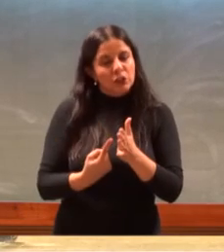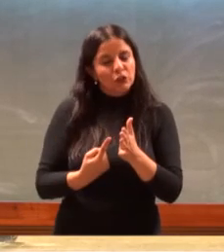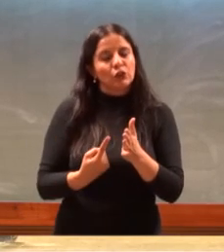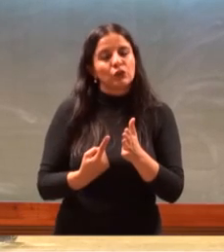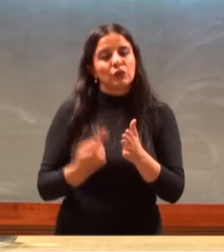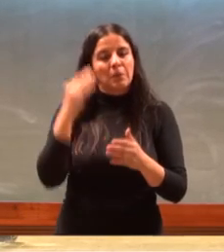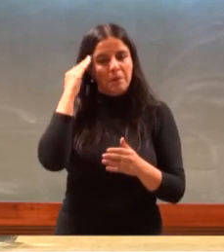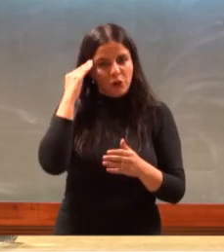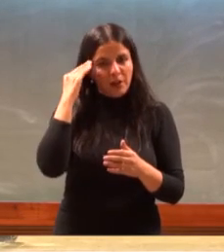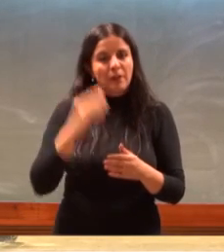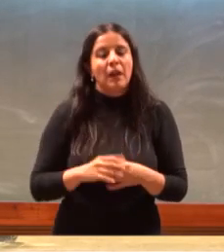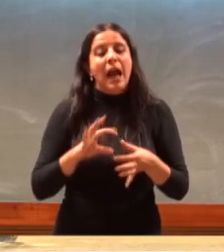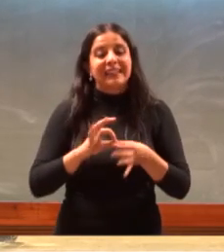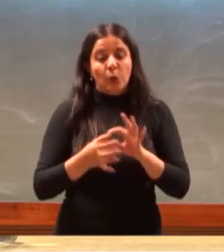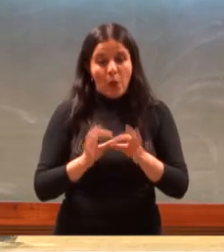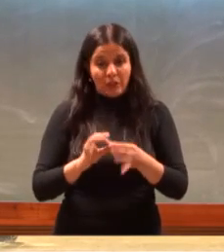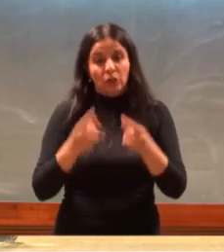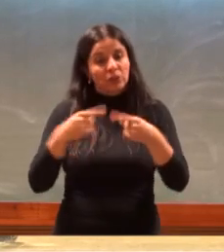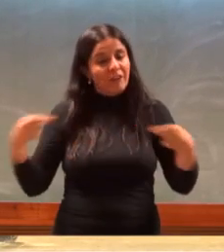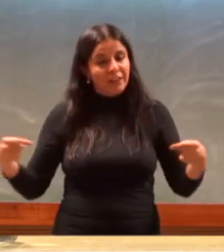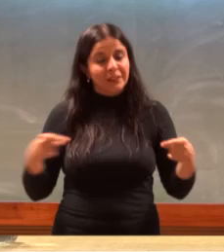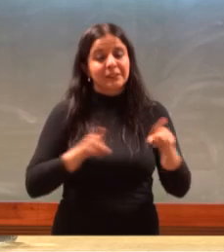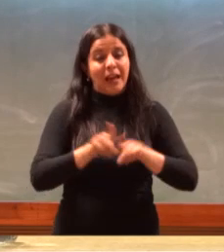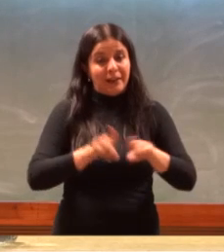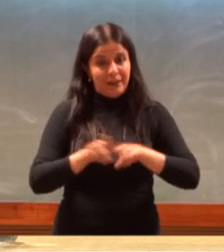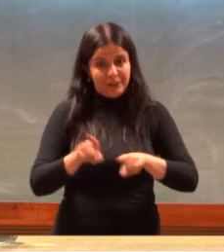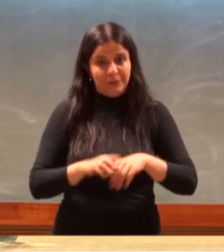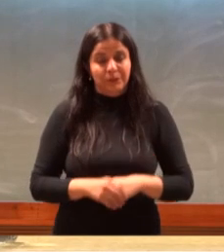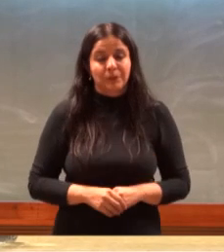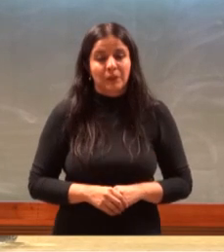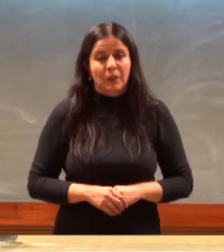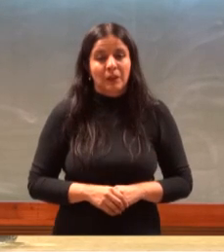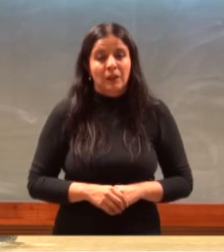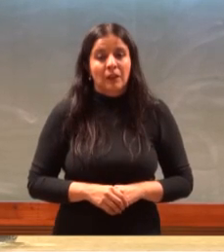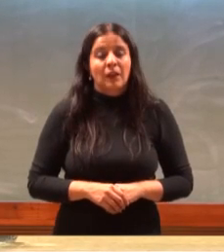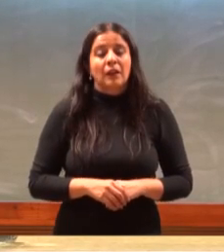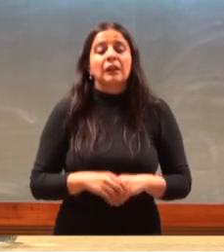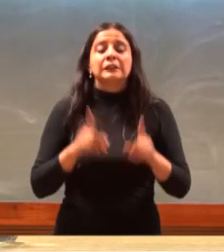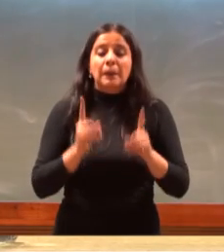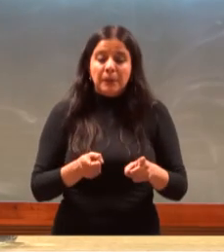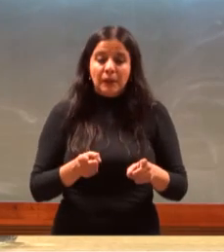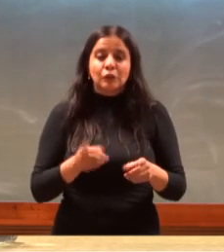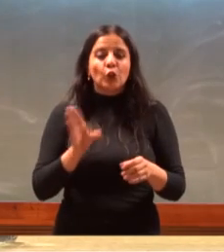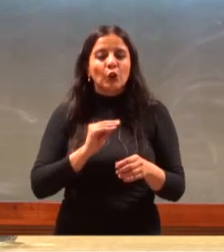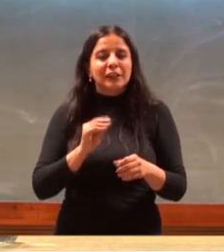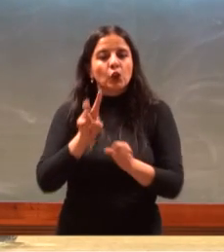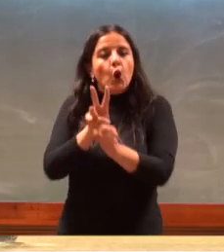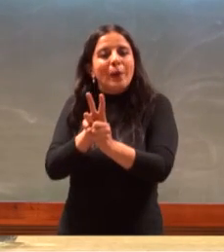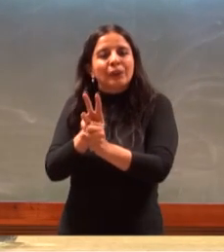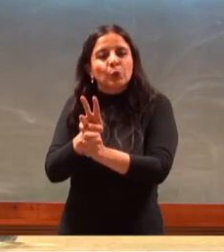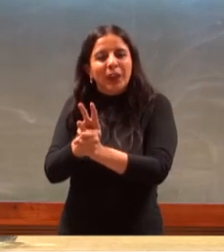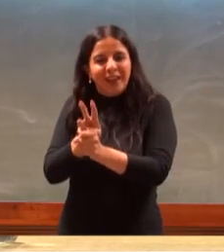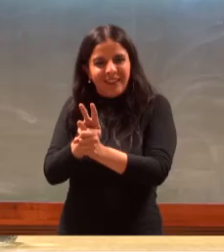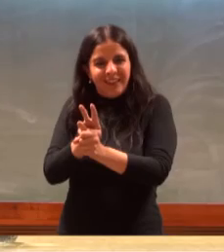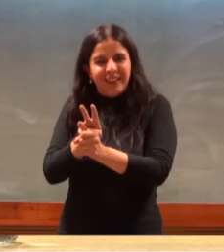articulando además con distintas carreras de la facultad fortalecer la cobertura de intervenciones territoriales desarrolladas en el marco de proyectos y